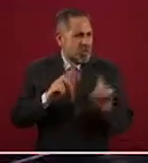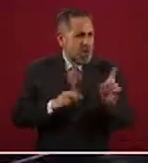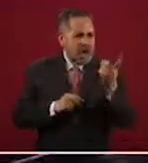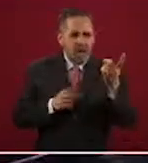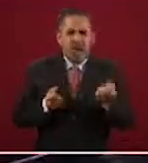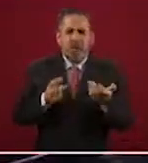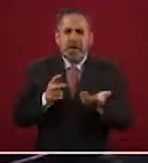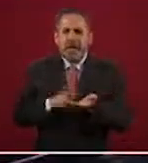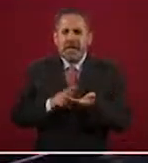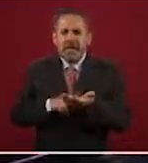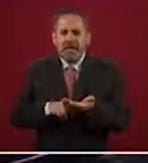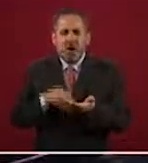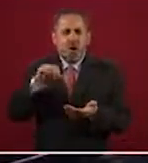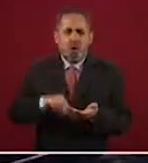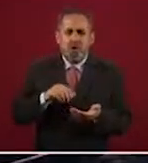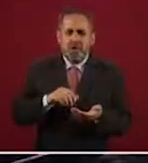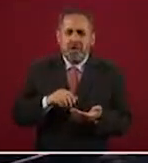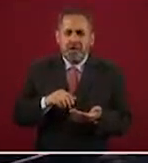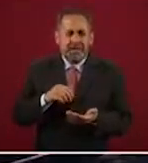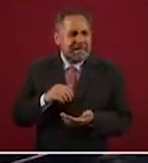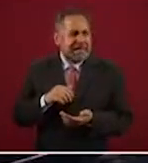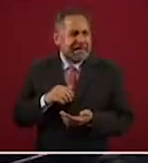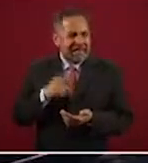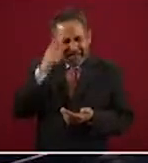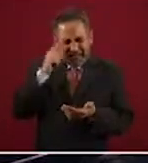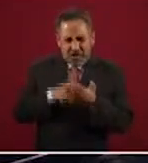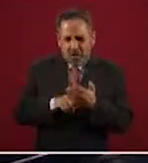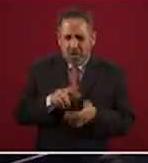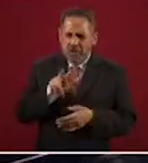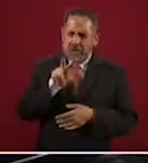amaneció como